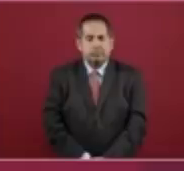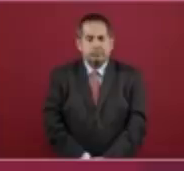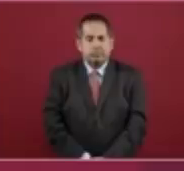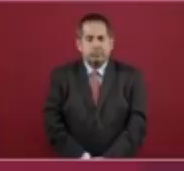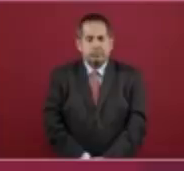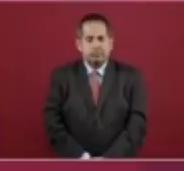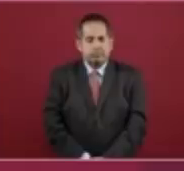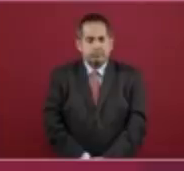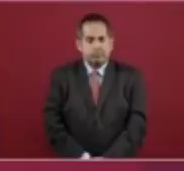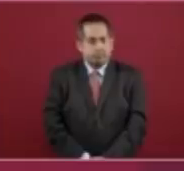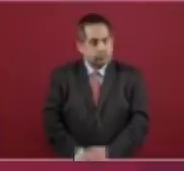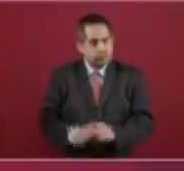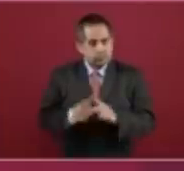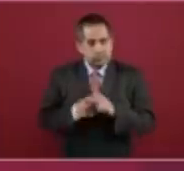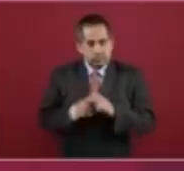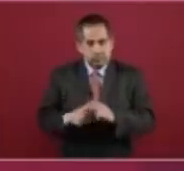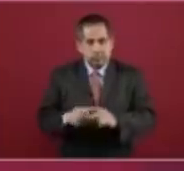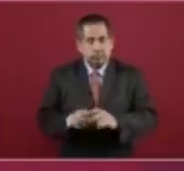iniciamos